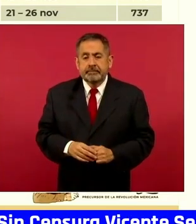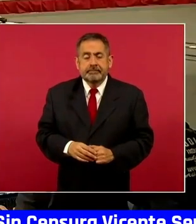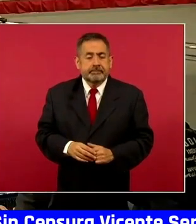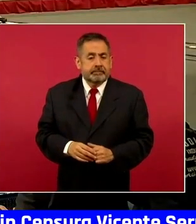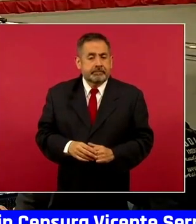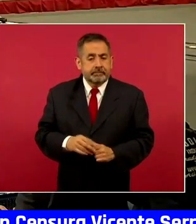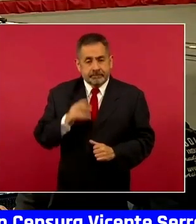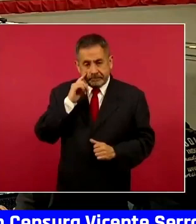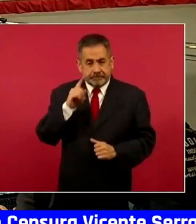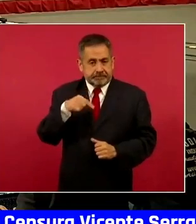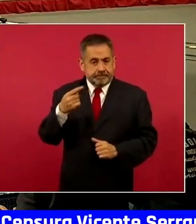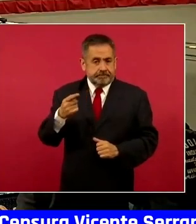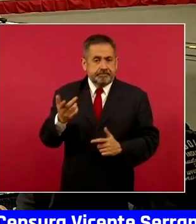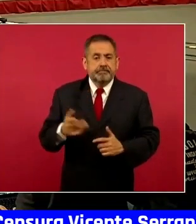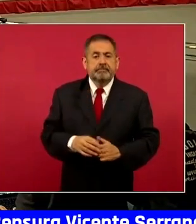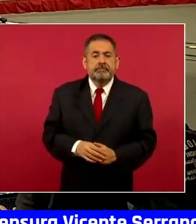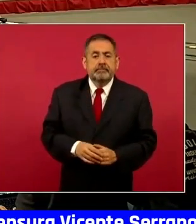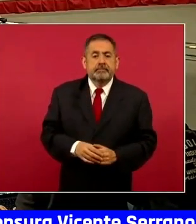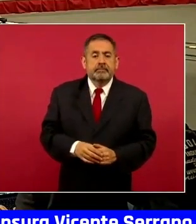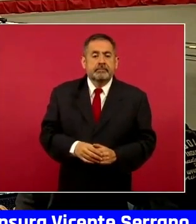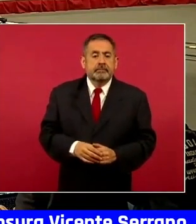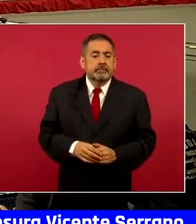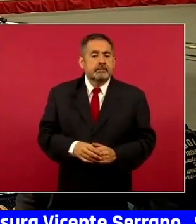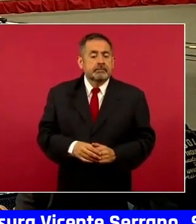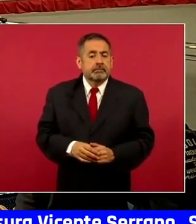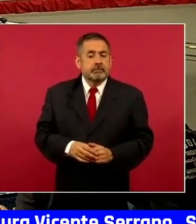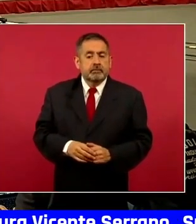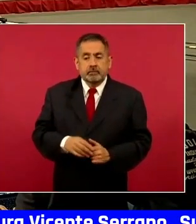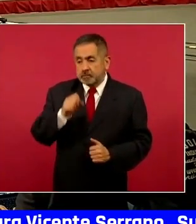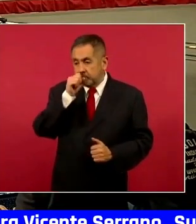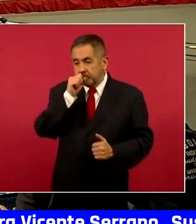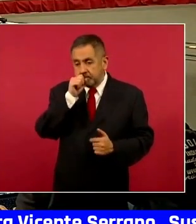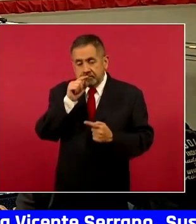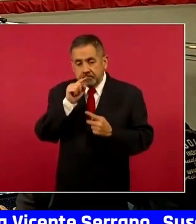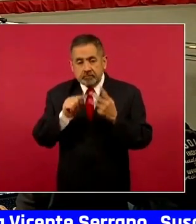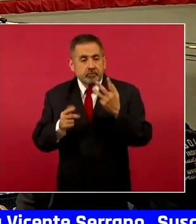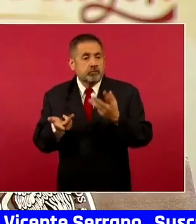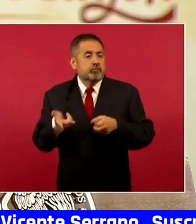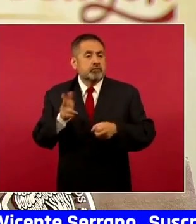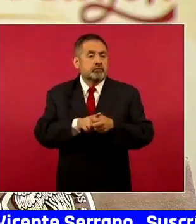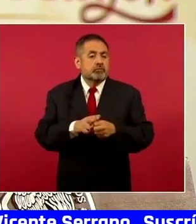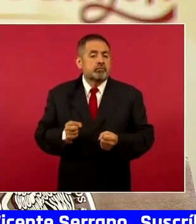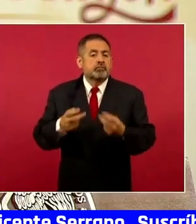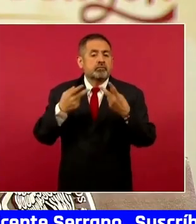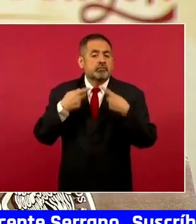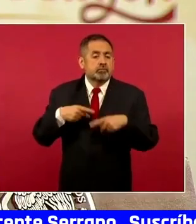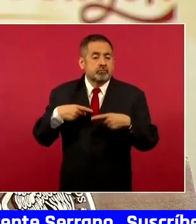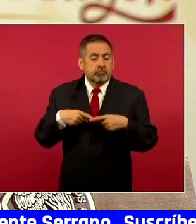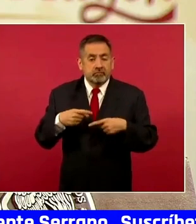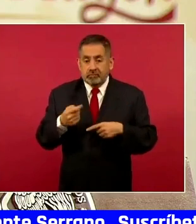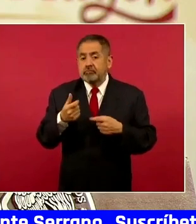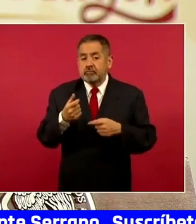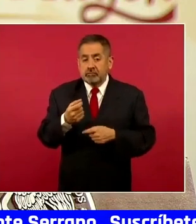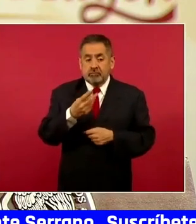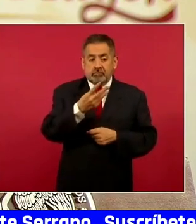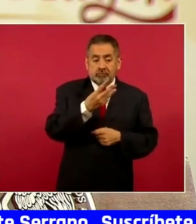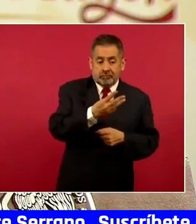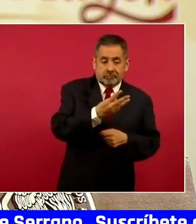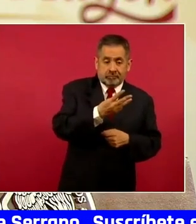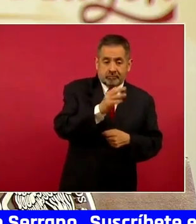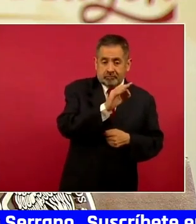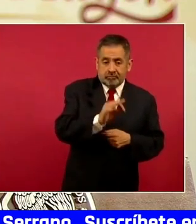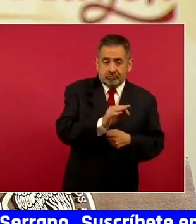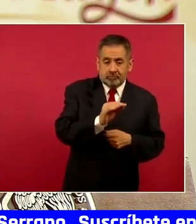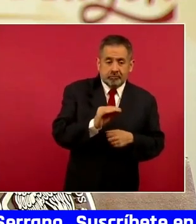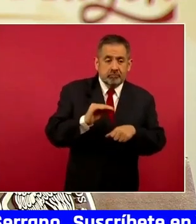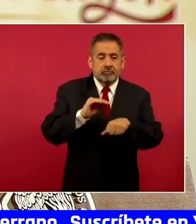directamente. Si vemos en la siguiente imagen, por su parte, el indicador de ocupación hospitalaria incrementó de 3% a 4% para